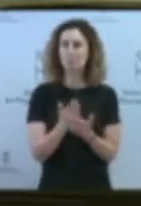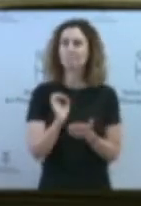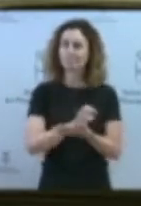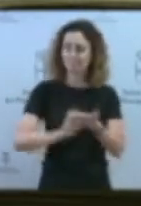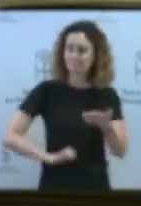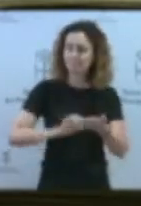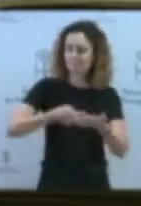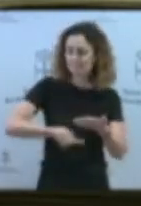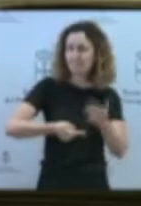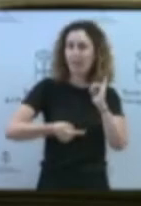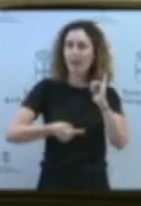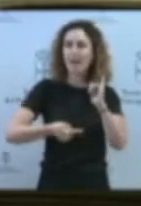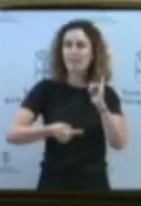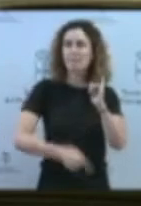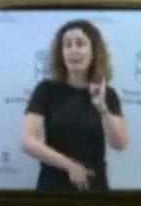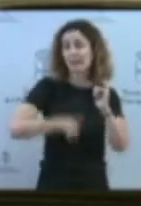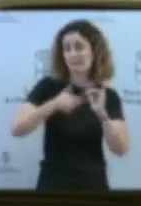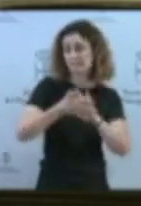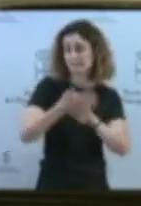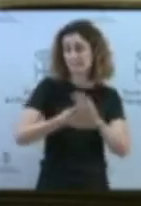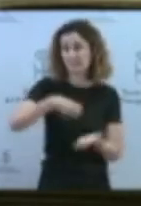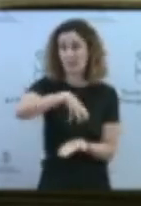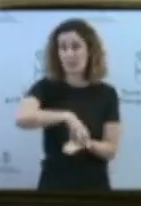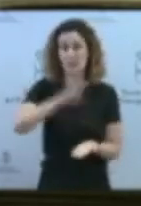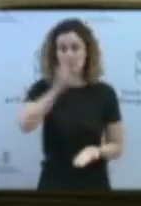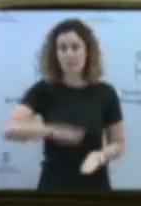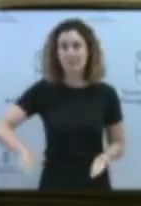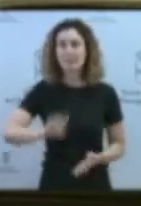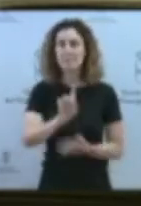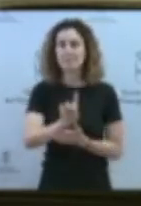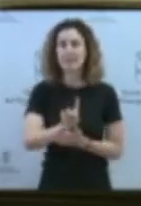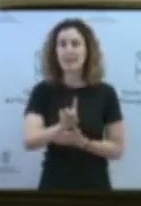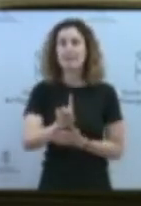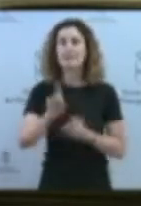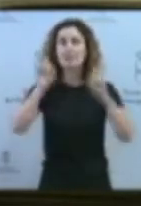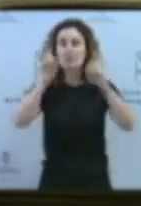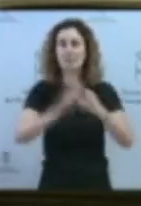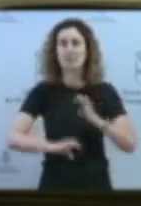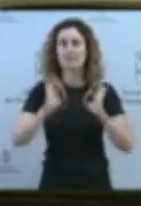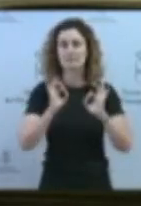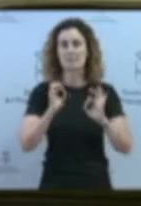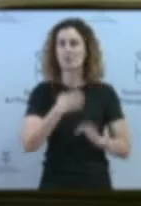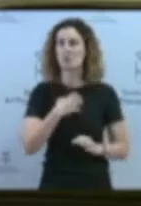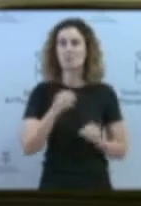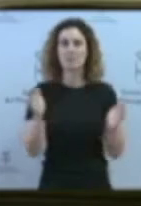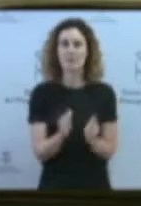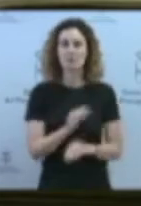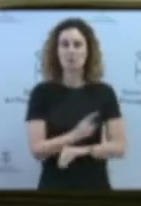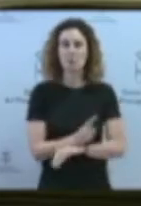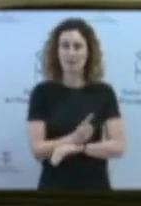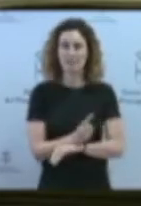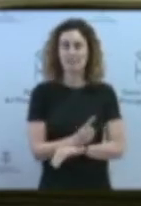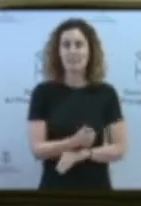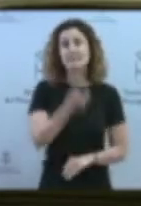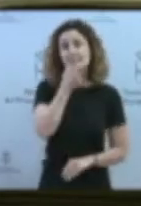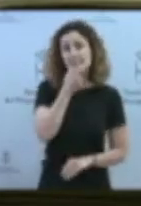los centros de educación infantil, primaria y educación especial no podrá establecerse jornada reducida durante los meses de septiembre y junio. No obstante, en aquellos centros en los que de forma